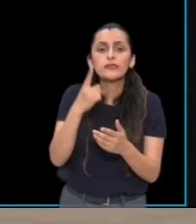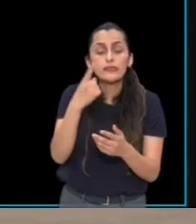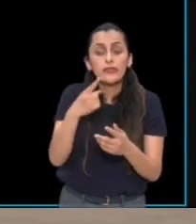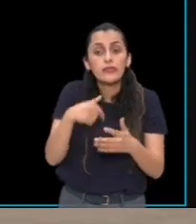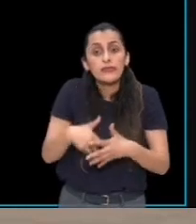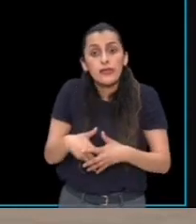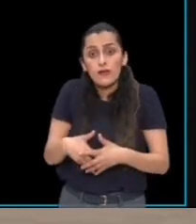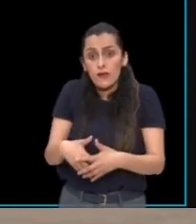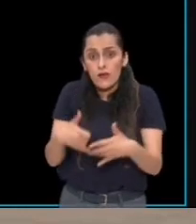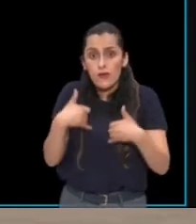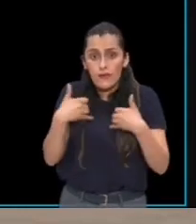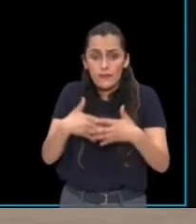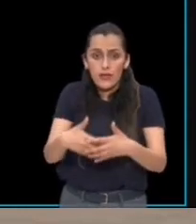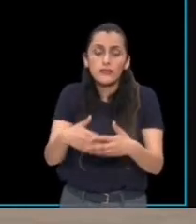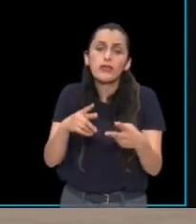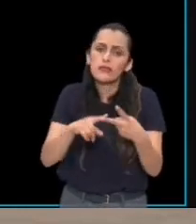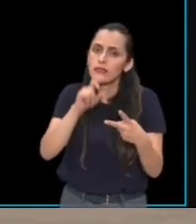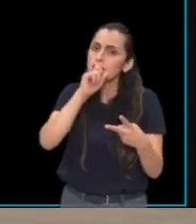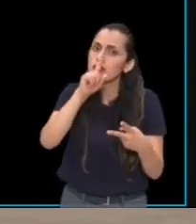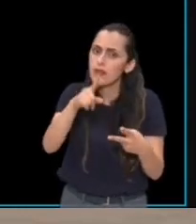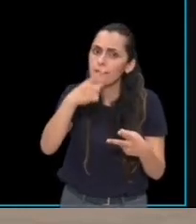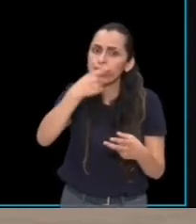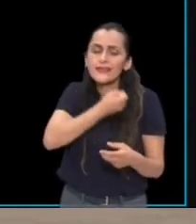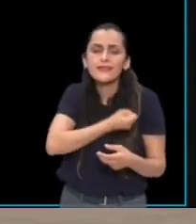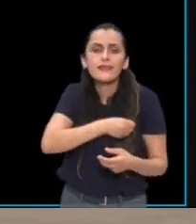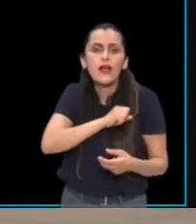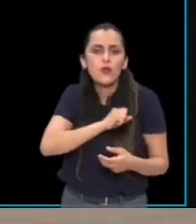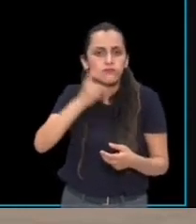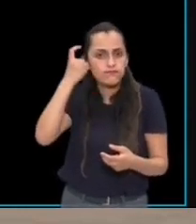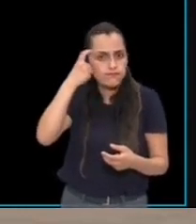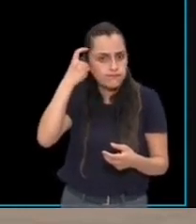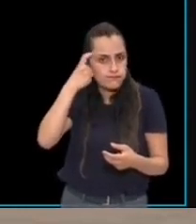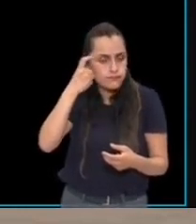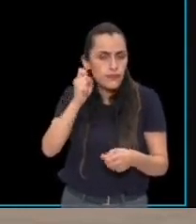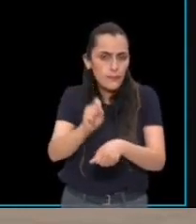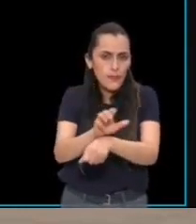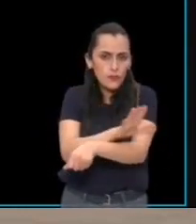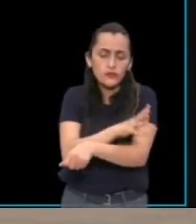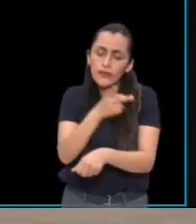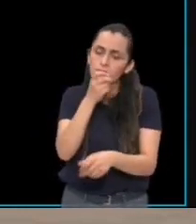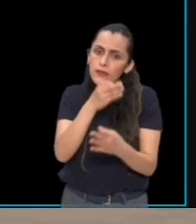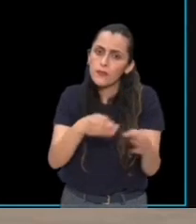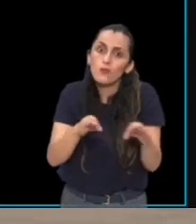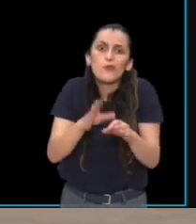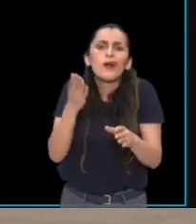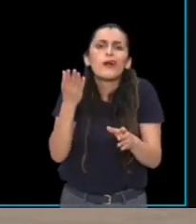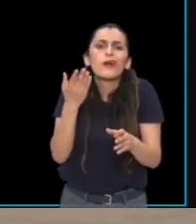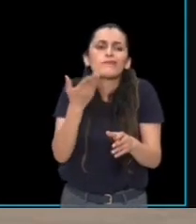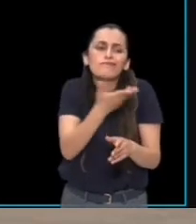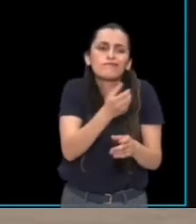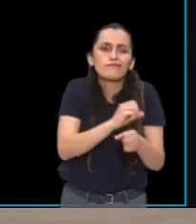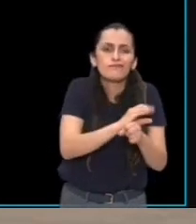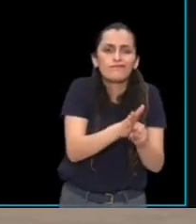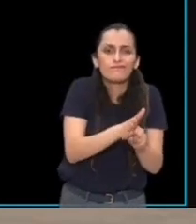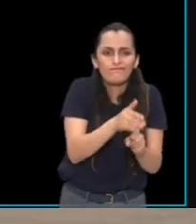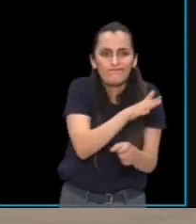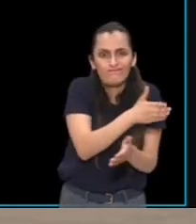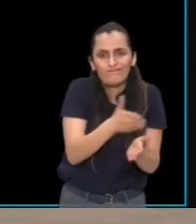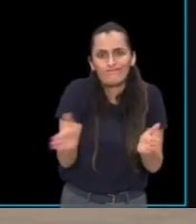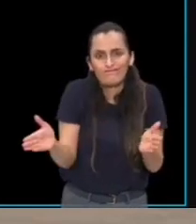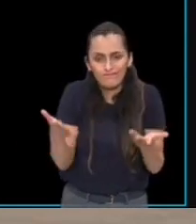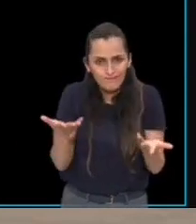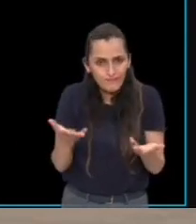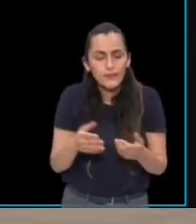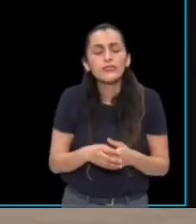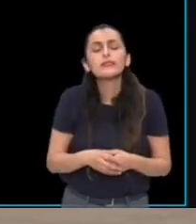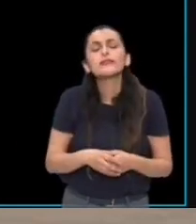venido azotando y que ha generado tantos estragos mentales para todos. Pero sí creo que debe haber un programa de atención preventiva para la obesidad,